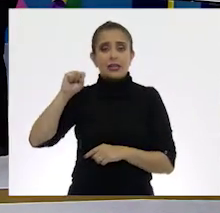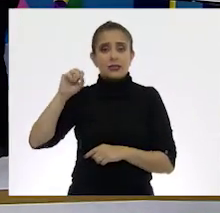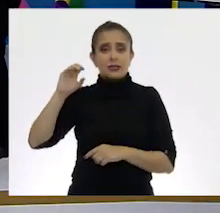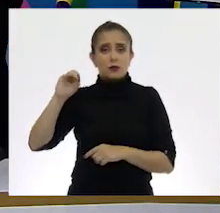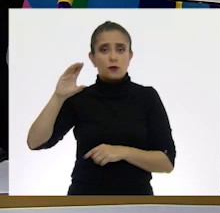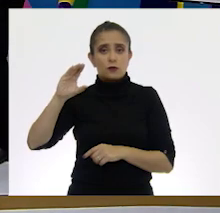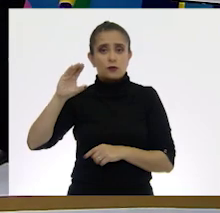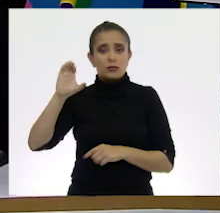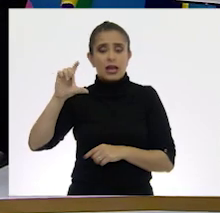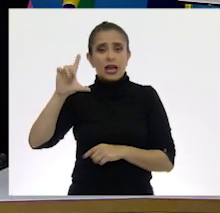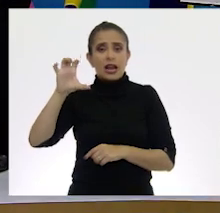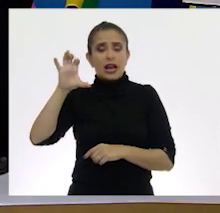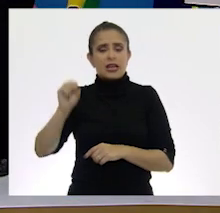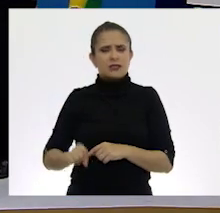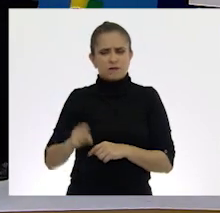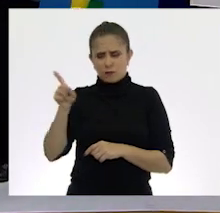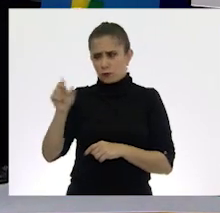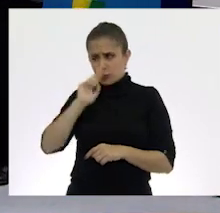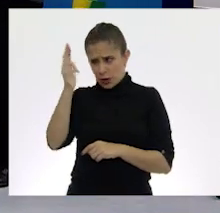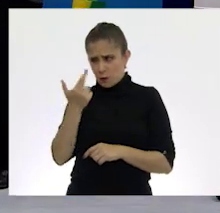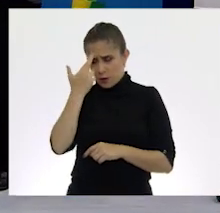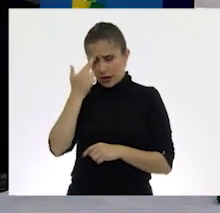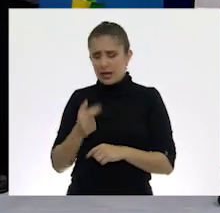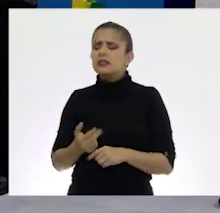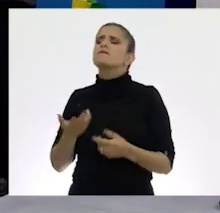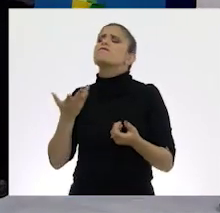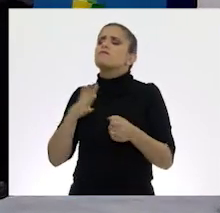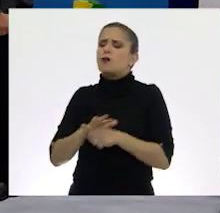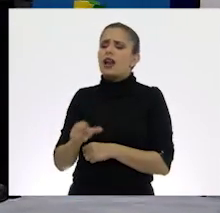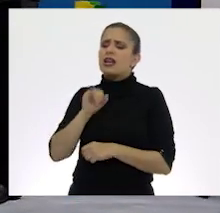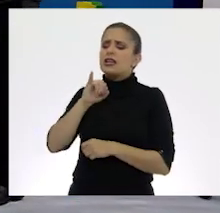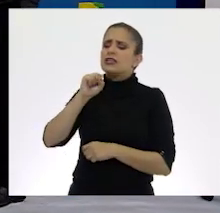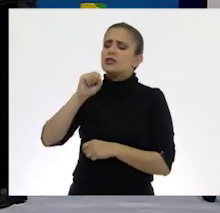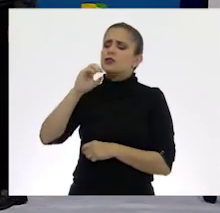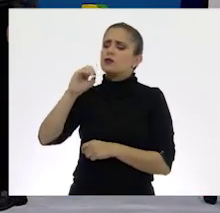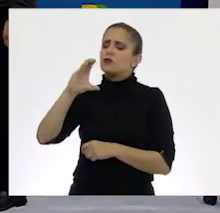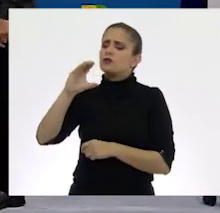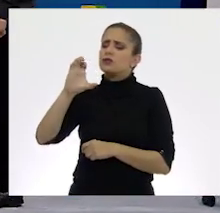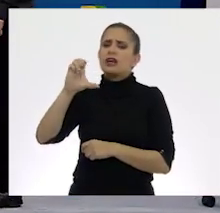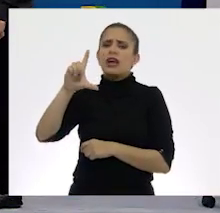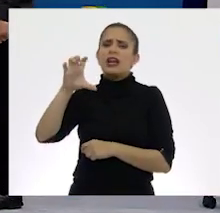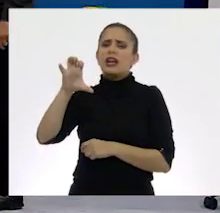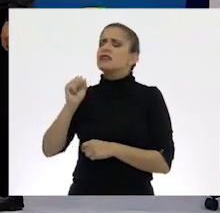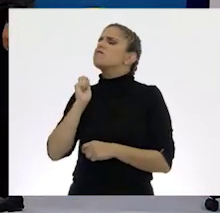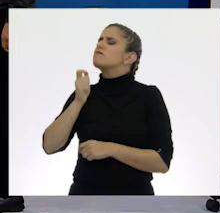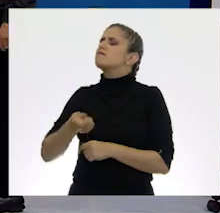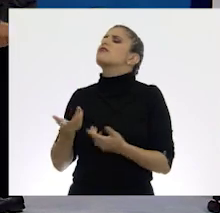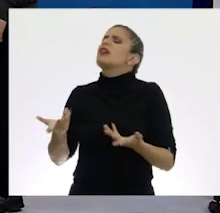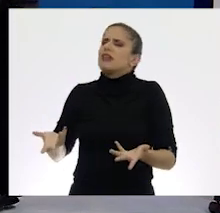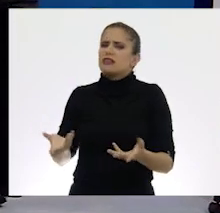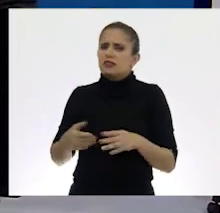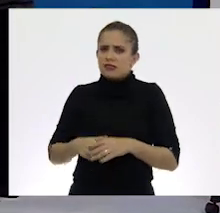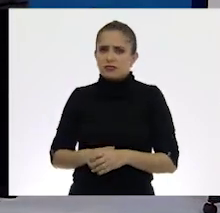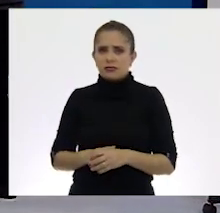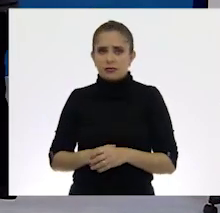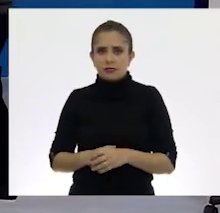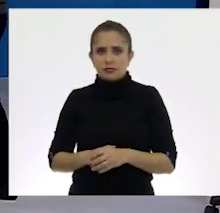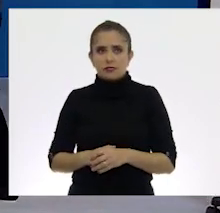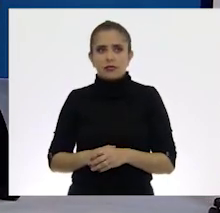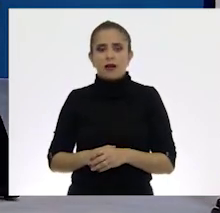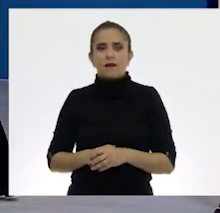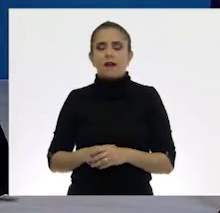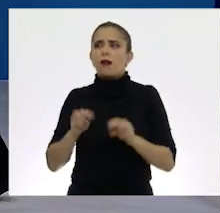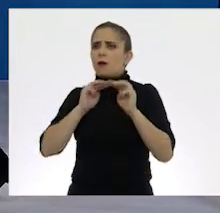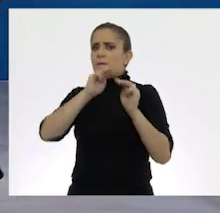característica, a ver si te acuerdas, mi estimado Aníbal, qué característica tiene un triángulo isósceles con respecto a